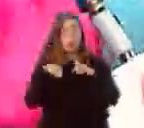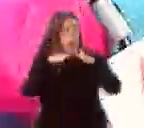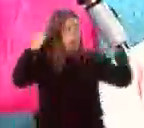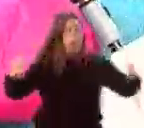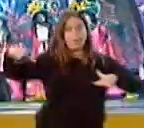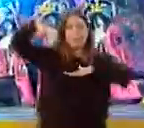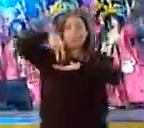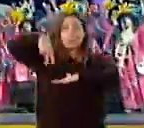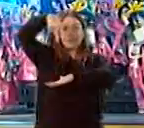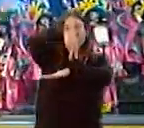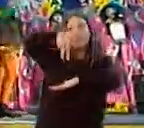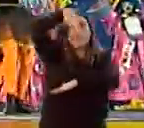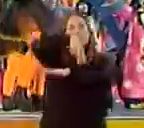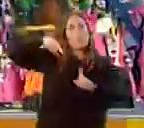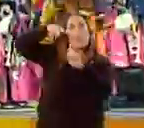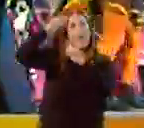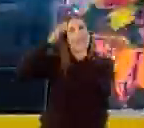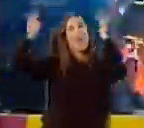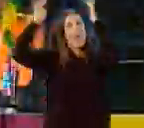llenarlas soñar